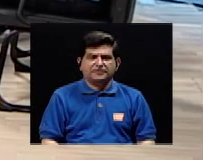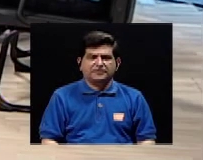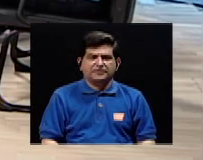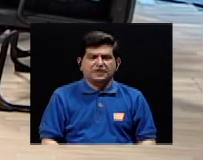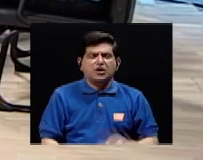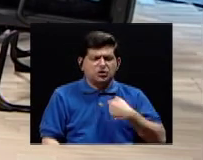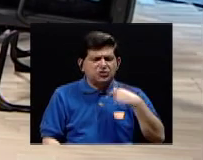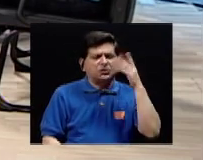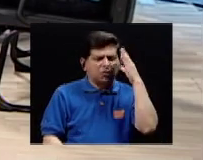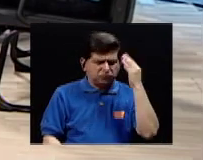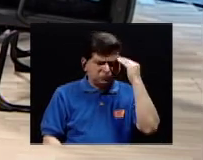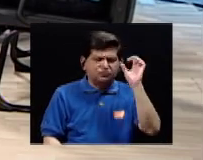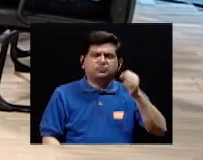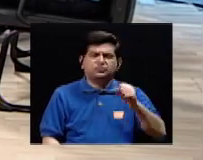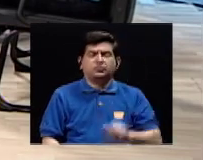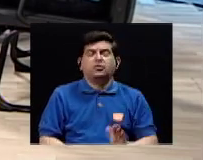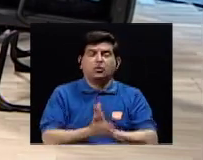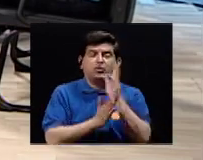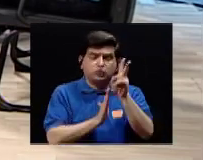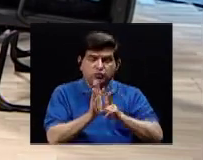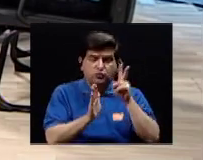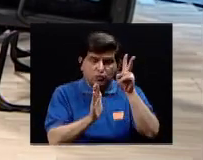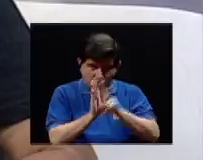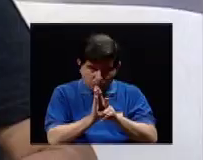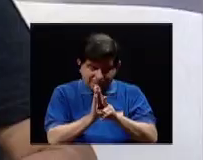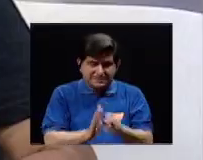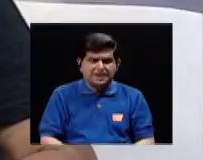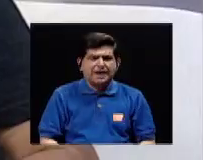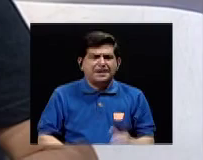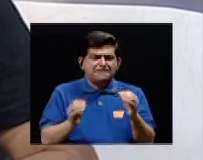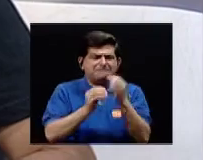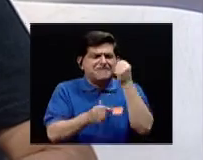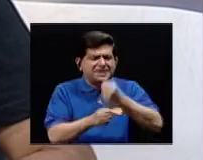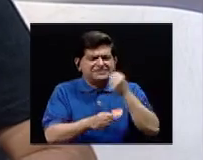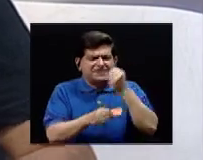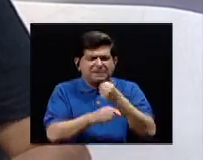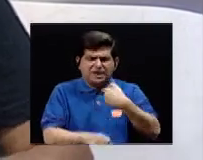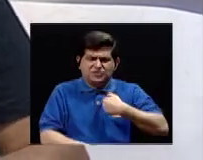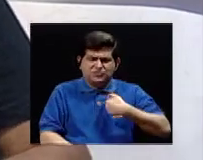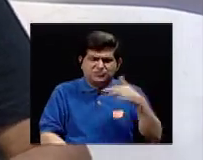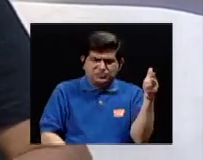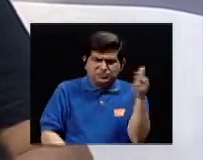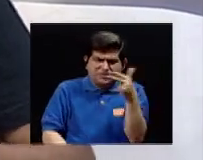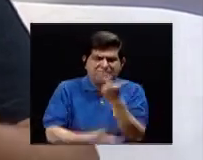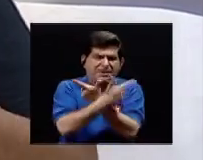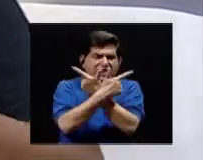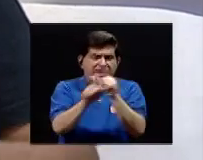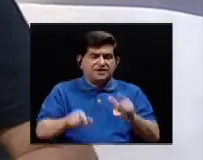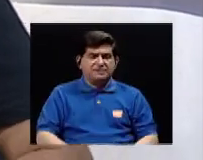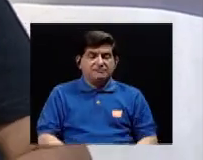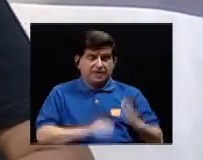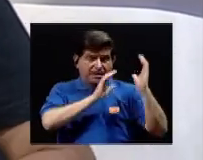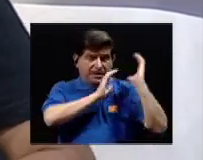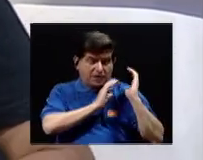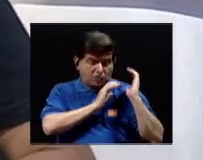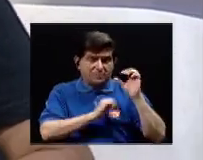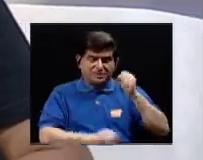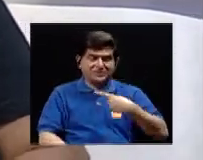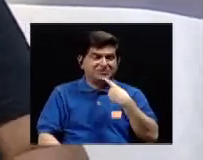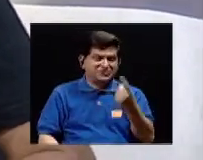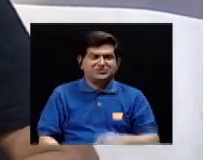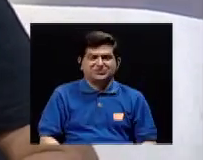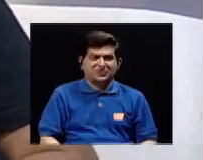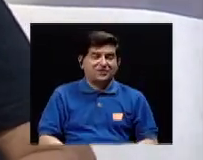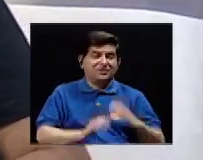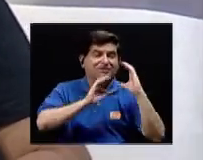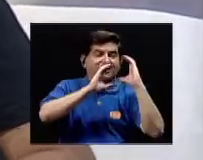¿experimentaste sí, entonces? Experimenté mucho y fue el documental en que más he trabajado cámara suelta, ¿verdad? Claro, al hombro. A mano alzada, digo yo,